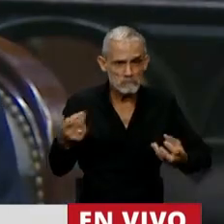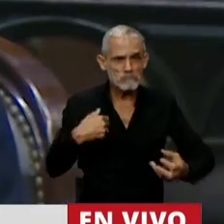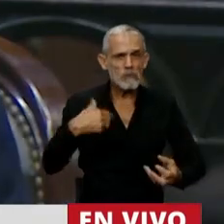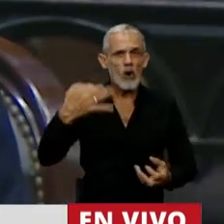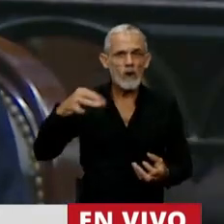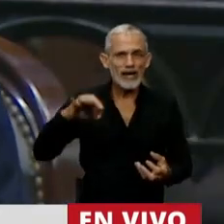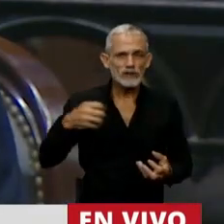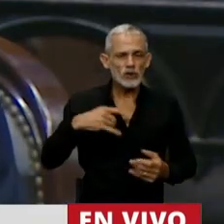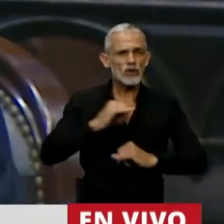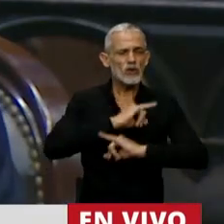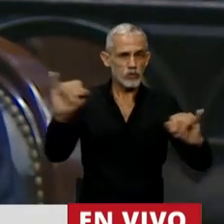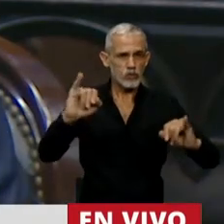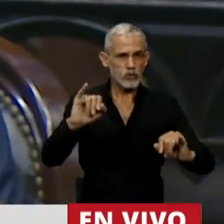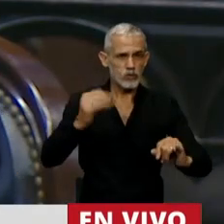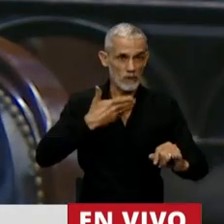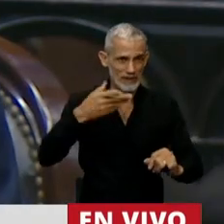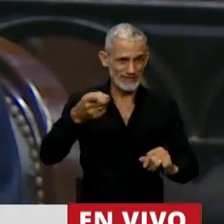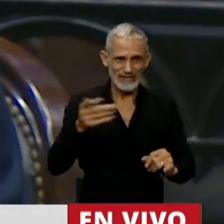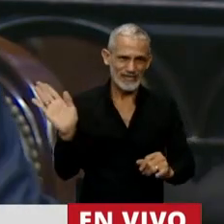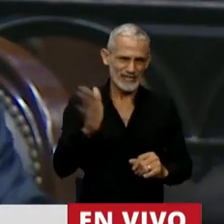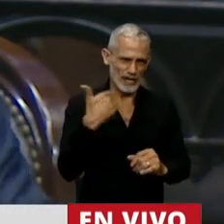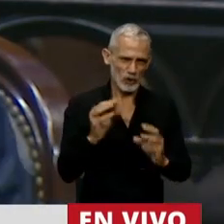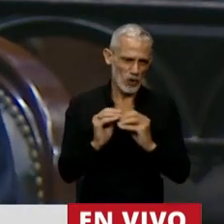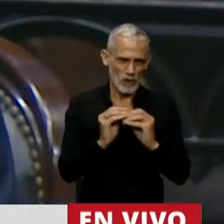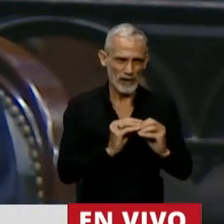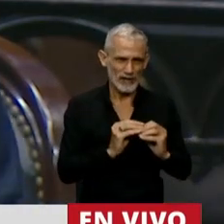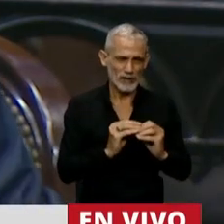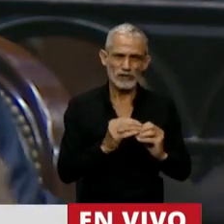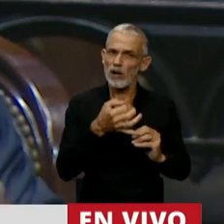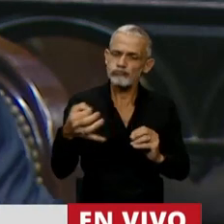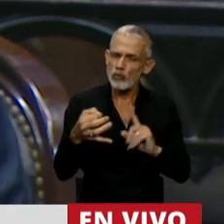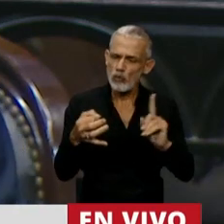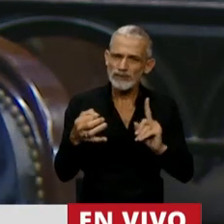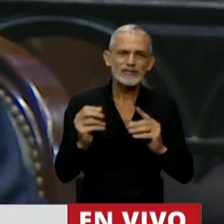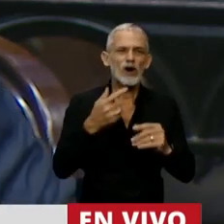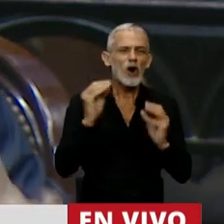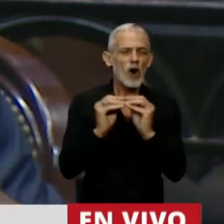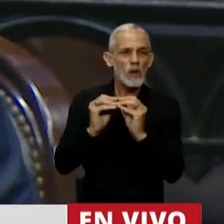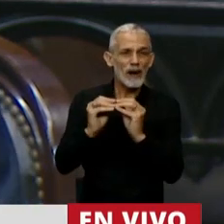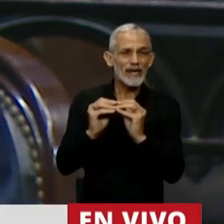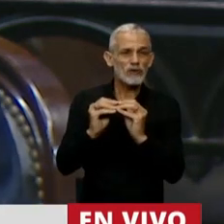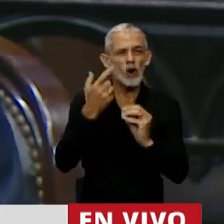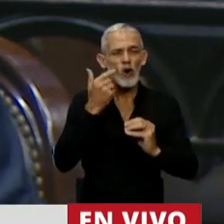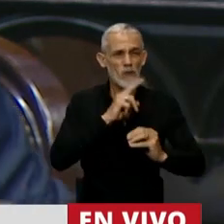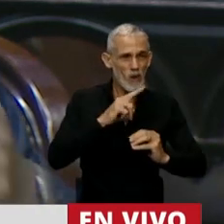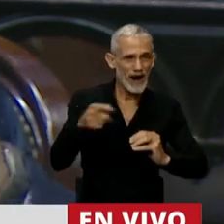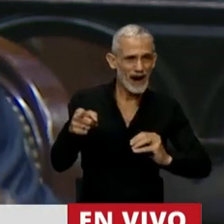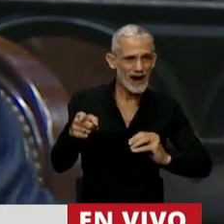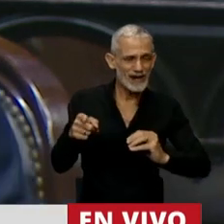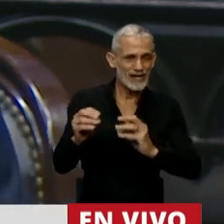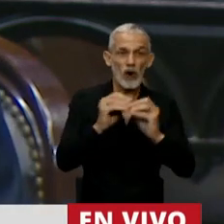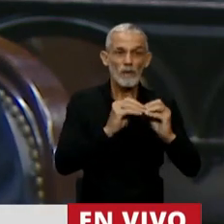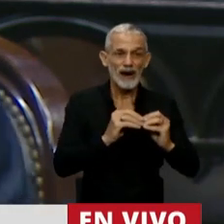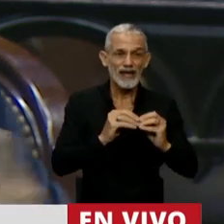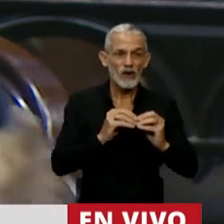deber también transmitirle, presidente, y decirle, no es cierto que mis compañeros, mis compañeras